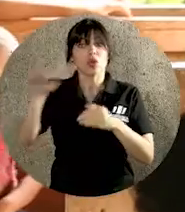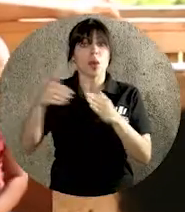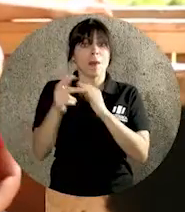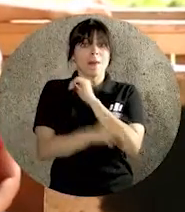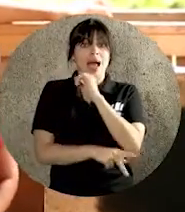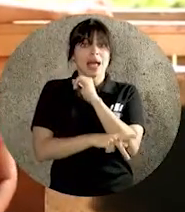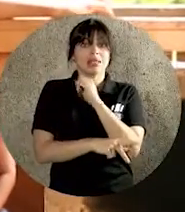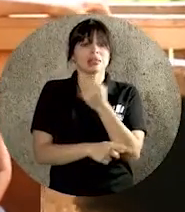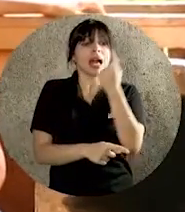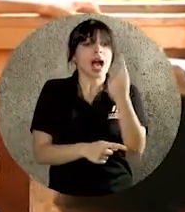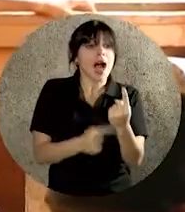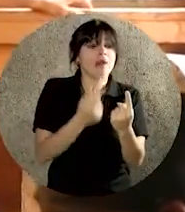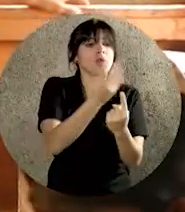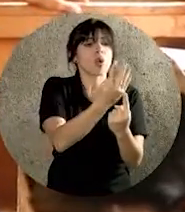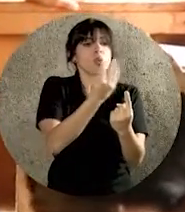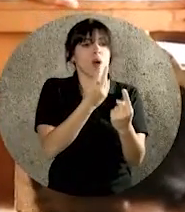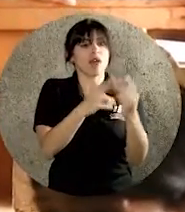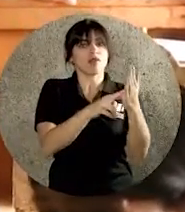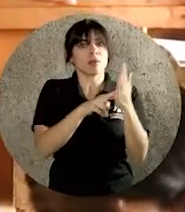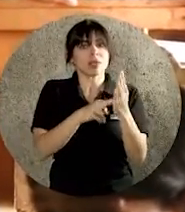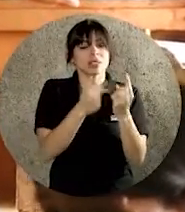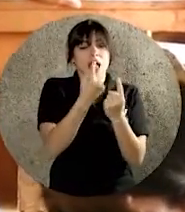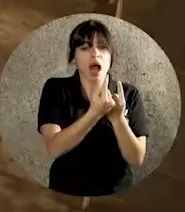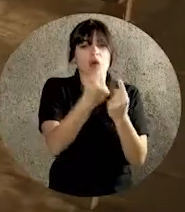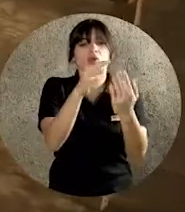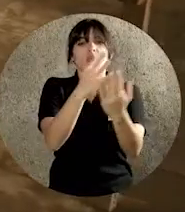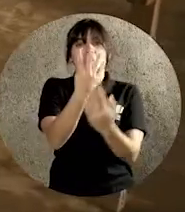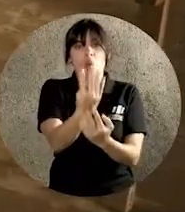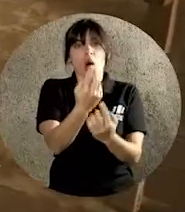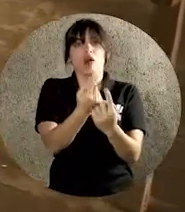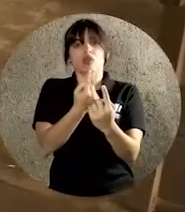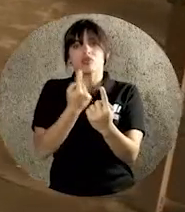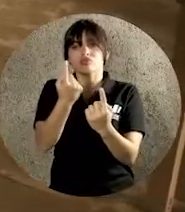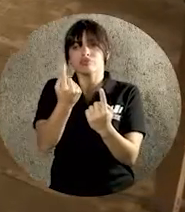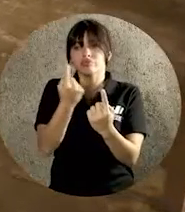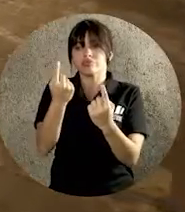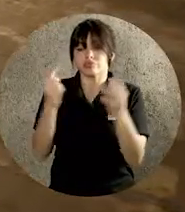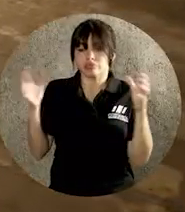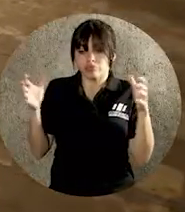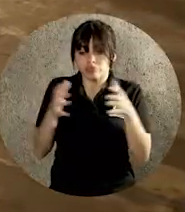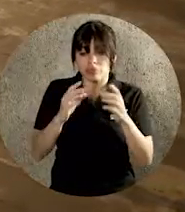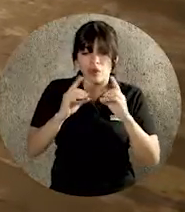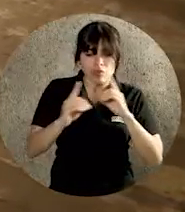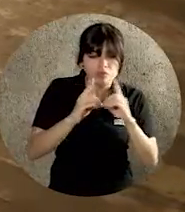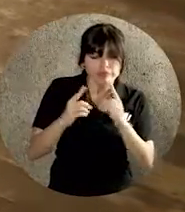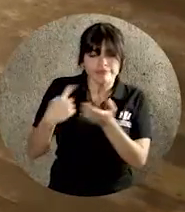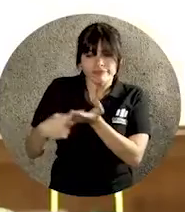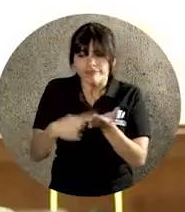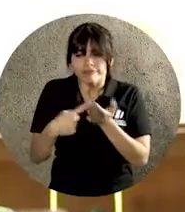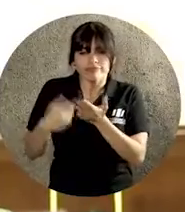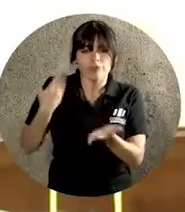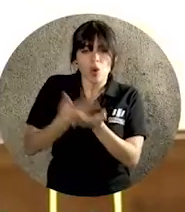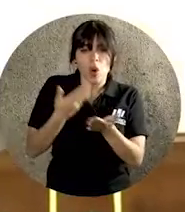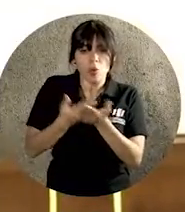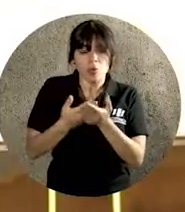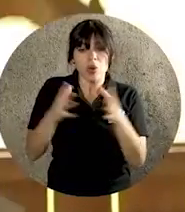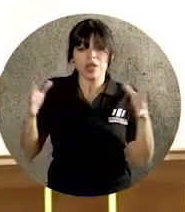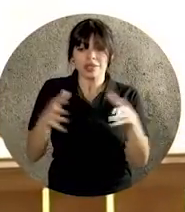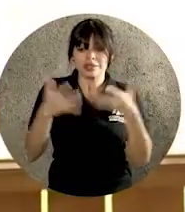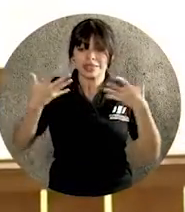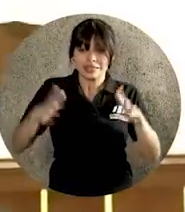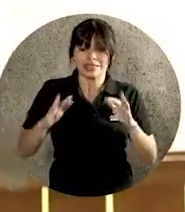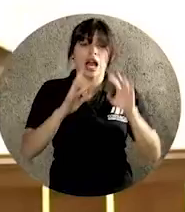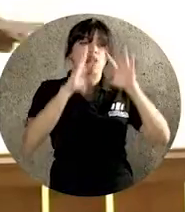seleccionando 4 representantes por territorio, donde al final de un largo proceso de diálogo, de discusión y de propuestas, estaremos